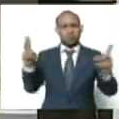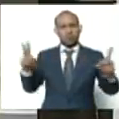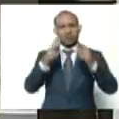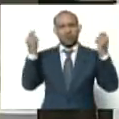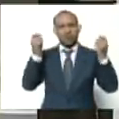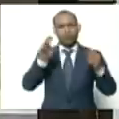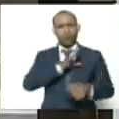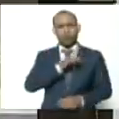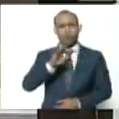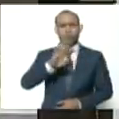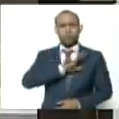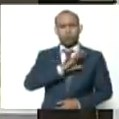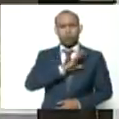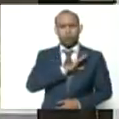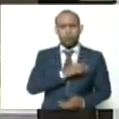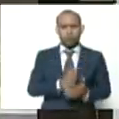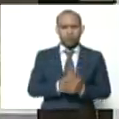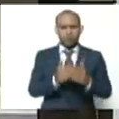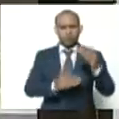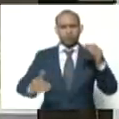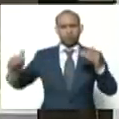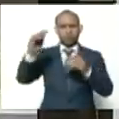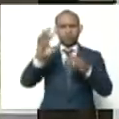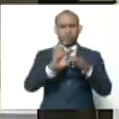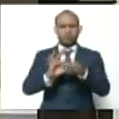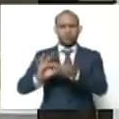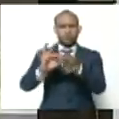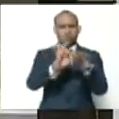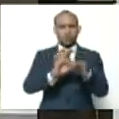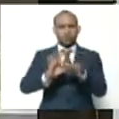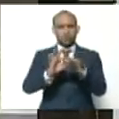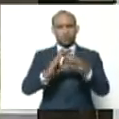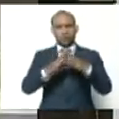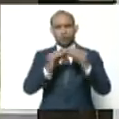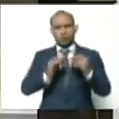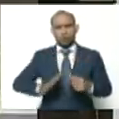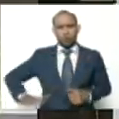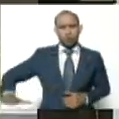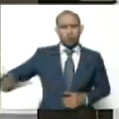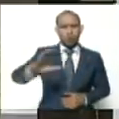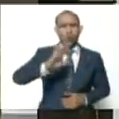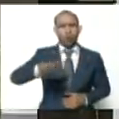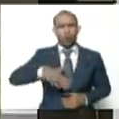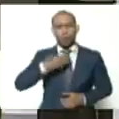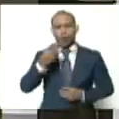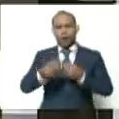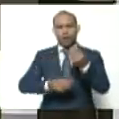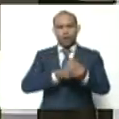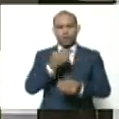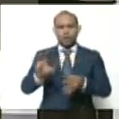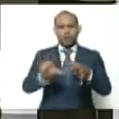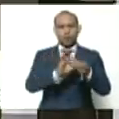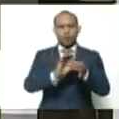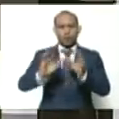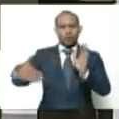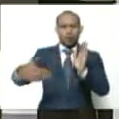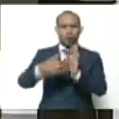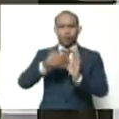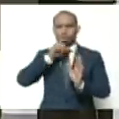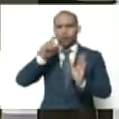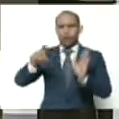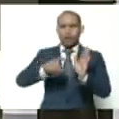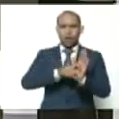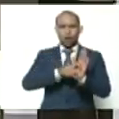nosotros, con el máximo nivel de unión. Unir a todo el que pueda ser unido contra el enemigo principal,